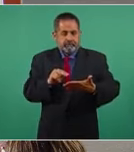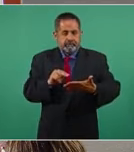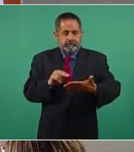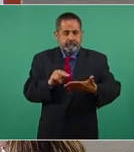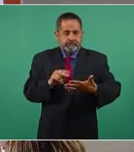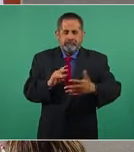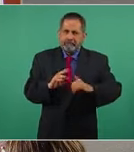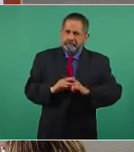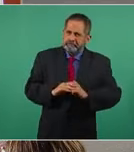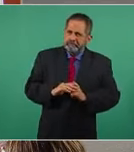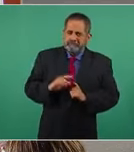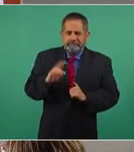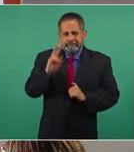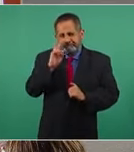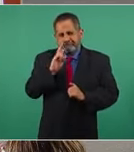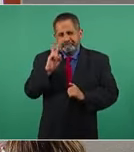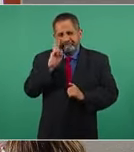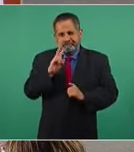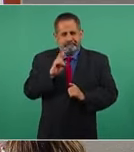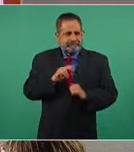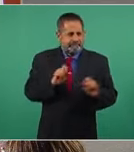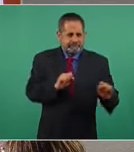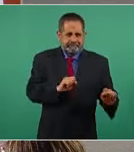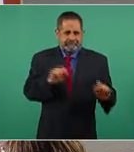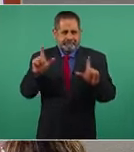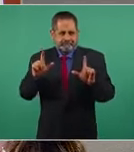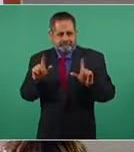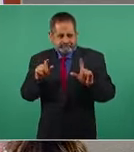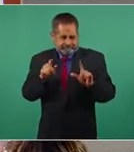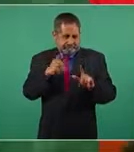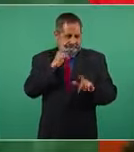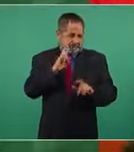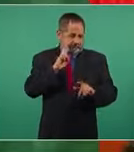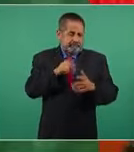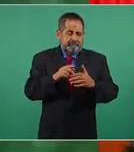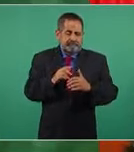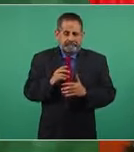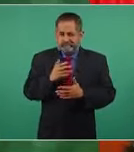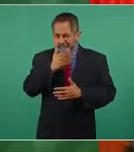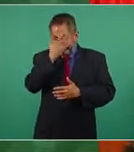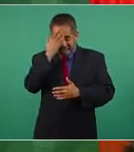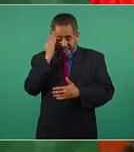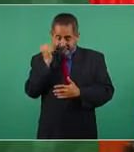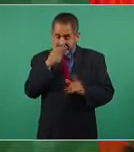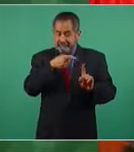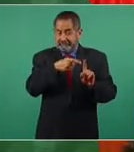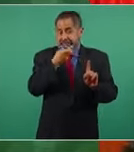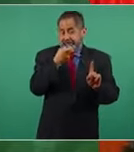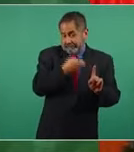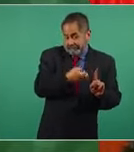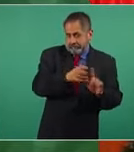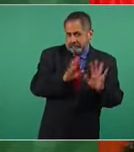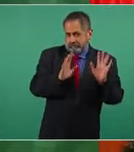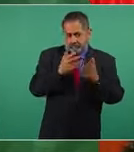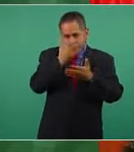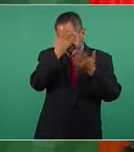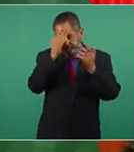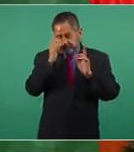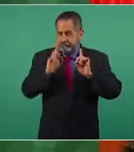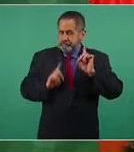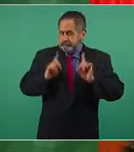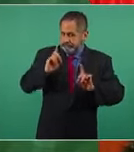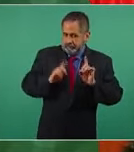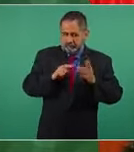sería bueno que se pusiera, no sé si sea él, realmente lo dudo,